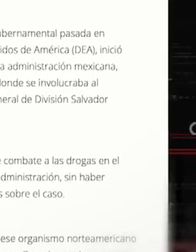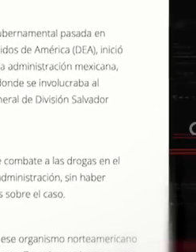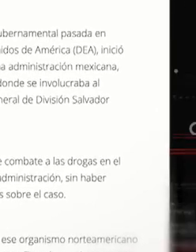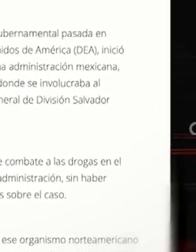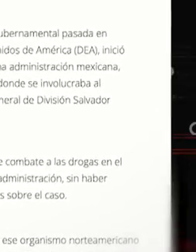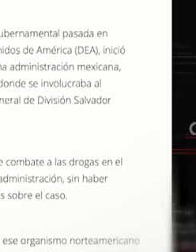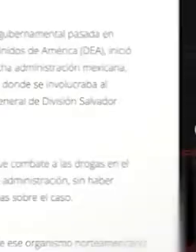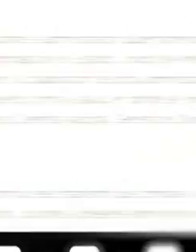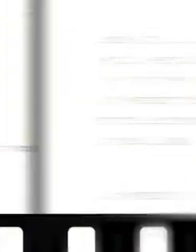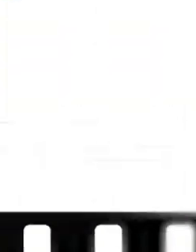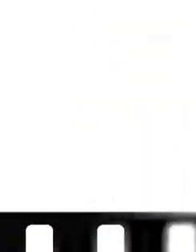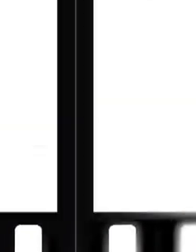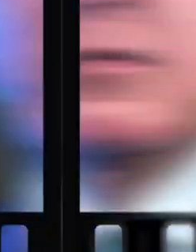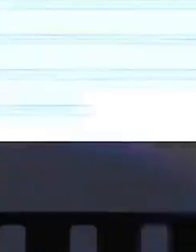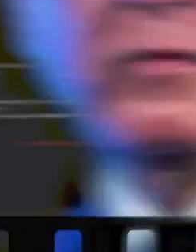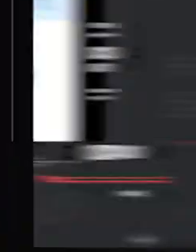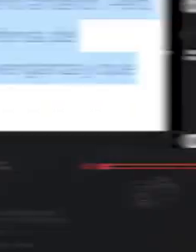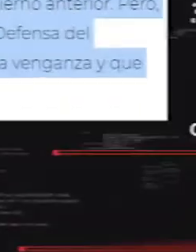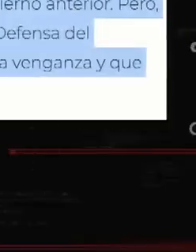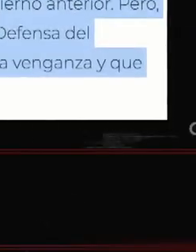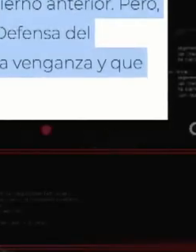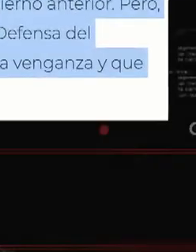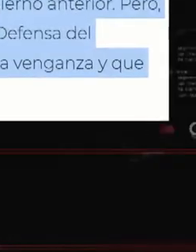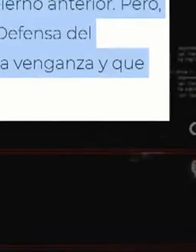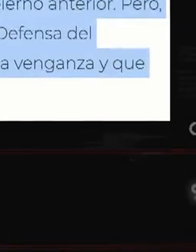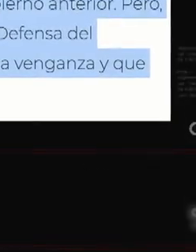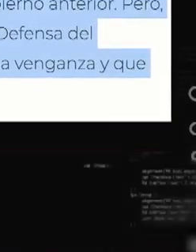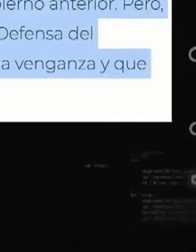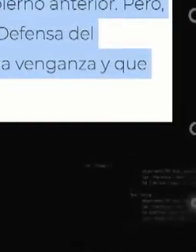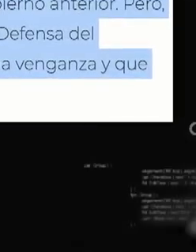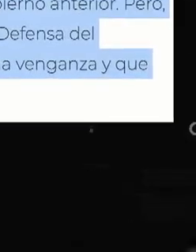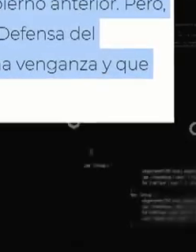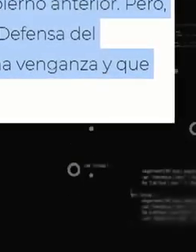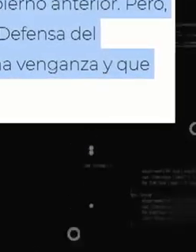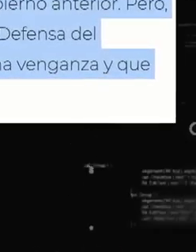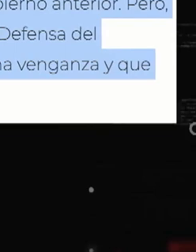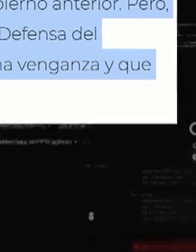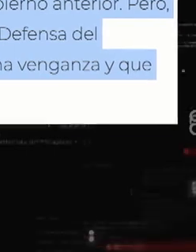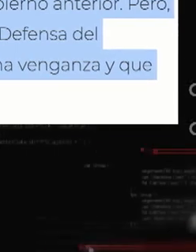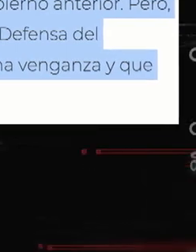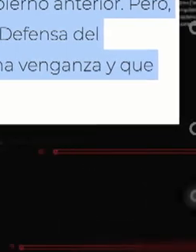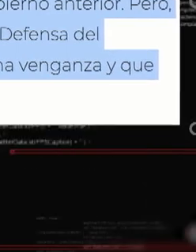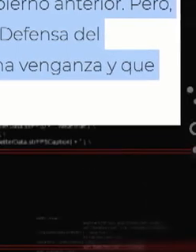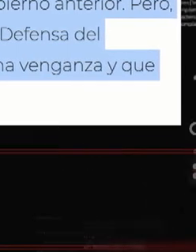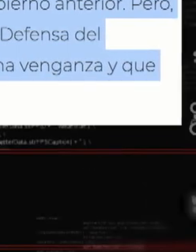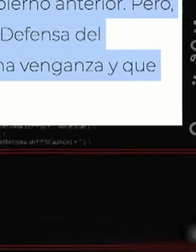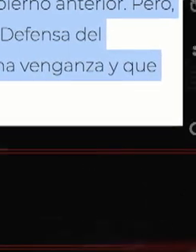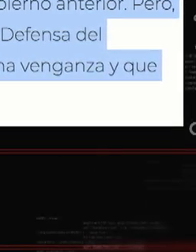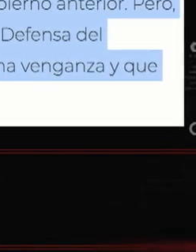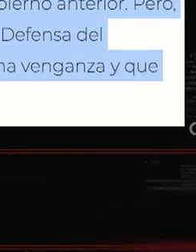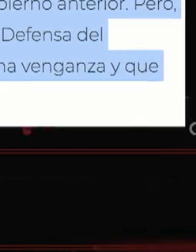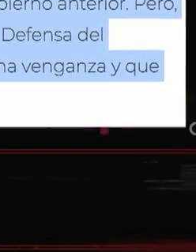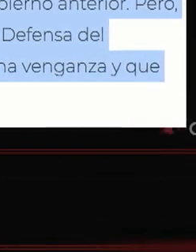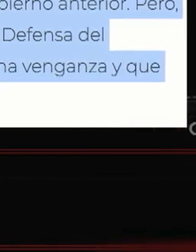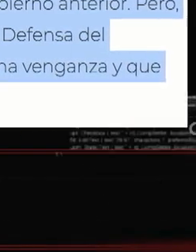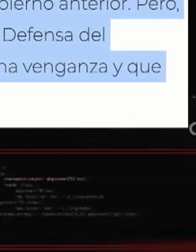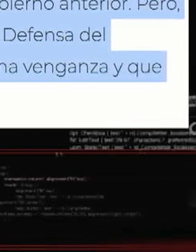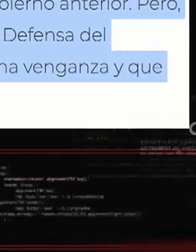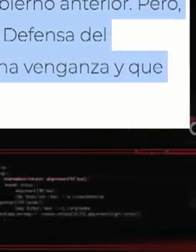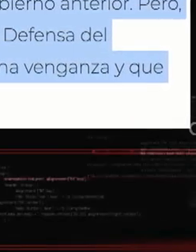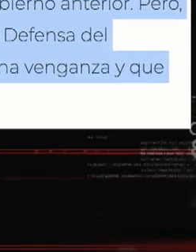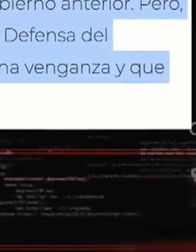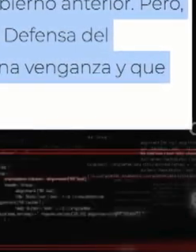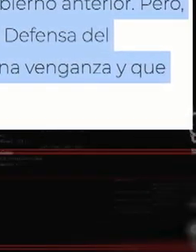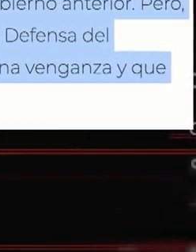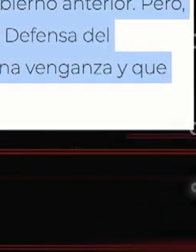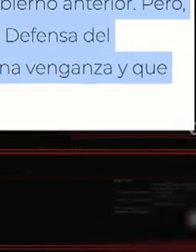caso porque las pruebas aportadas por la DEA eran insuficientes. Incluso el presidente López Obrador